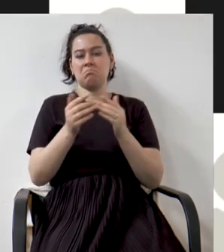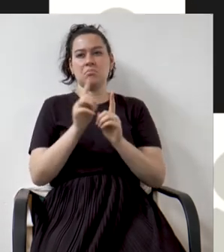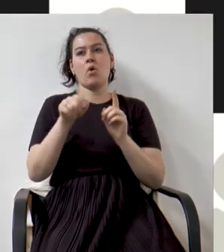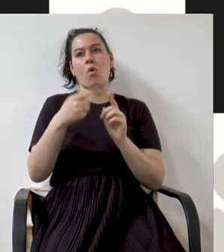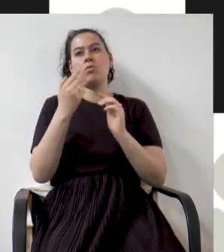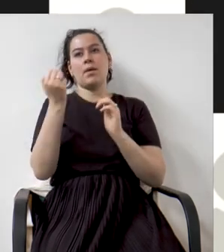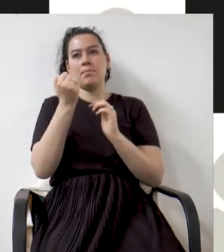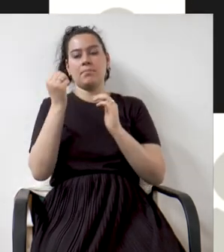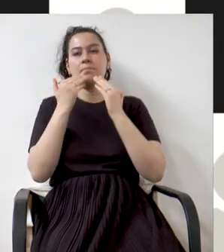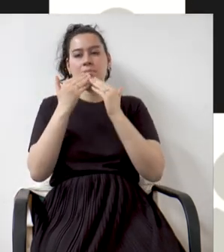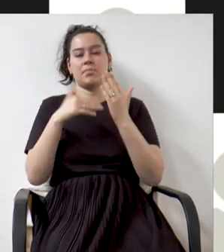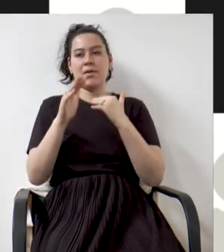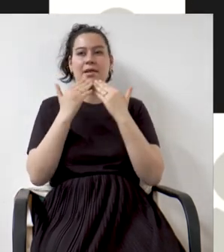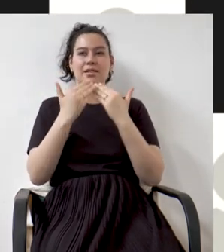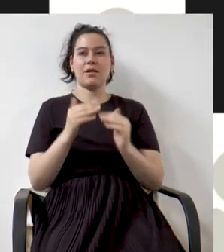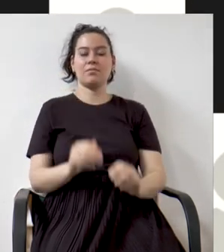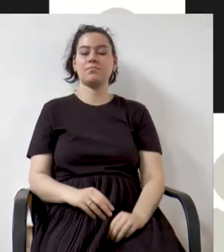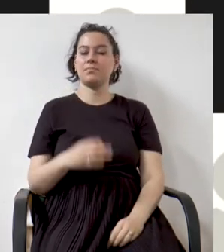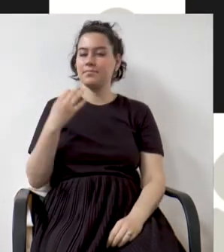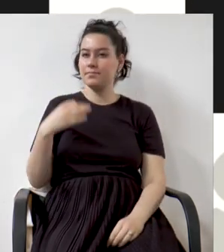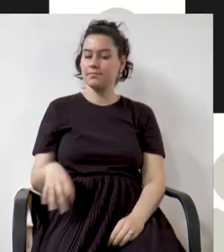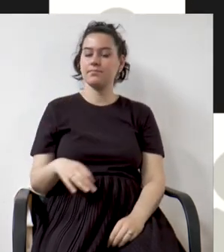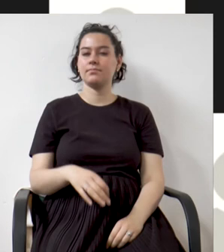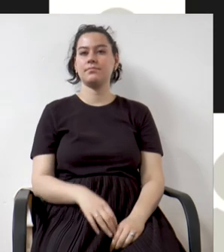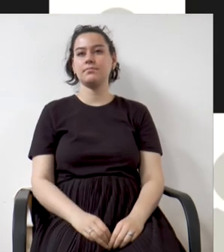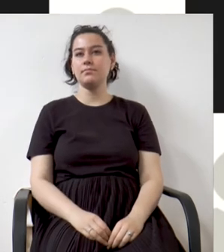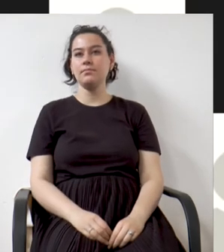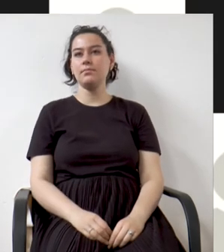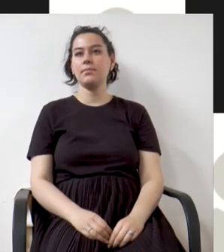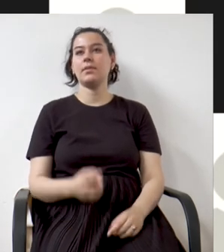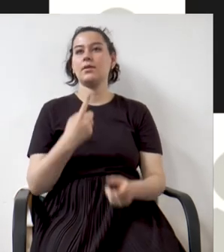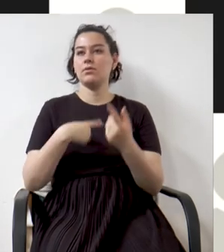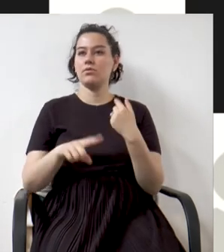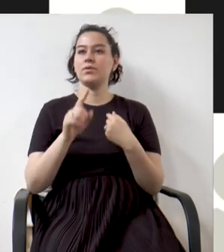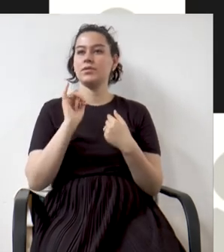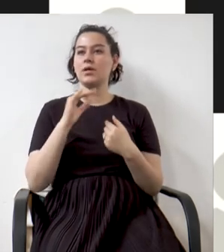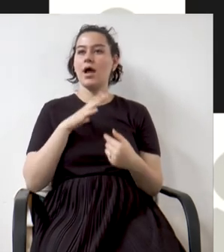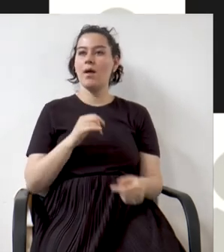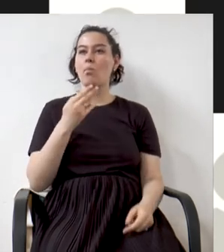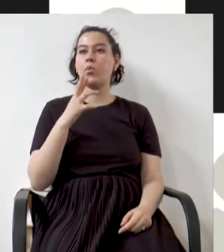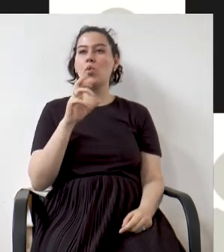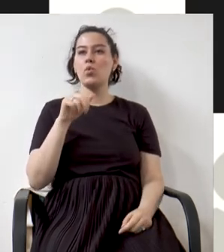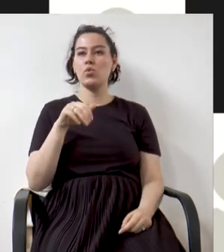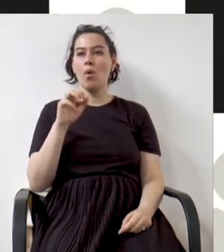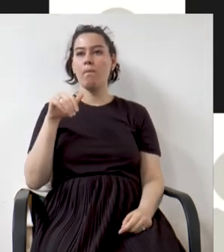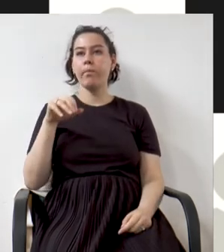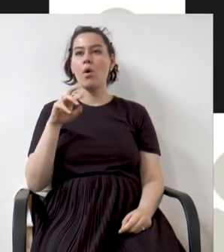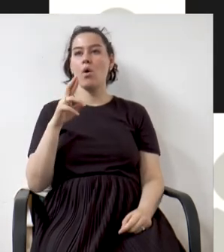a otro tipo de consultas. Gracias. Bien. Bueno, entonces tenemos ahí a Bruno Mora,